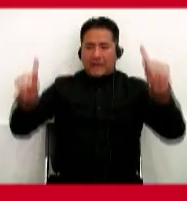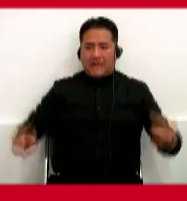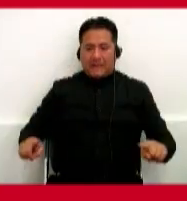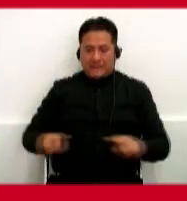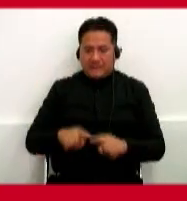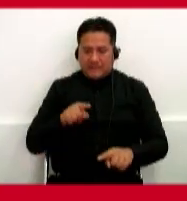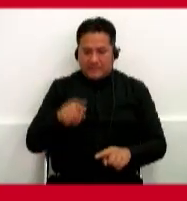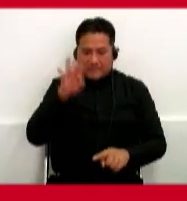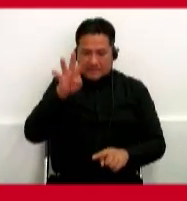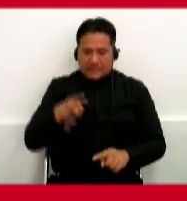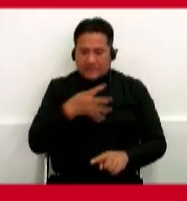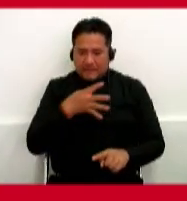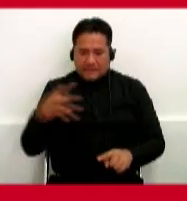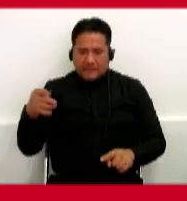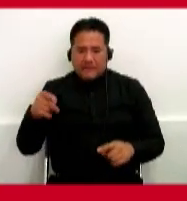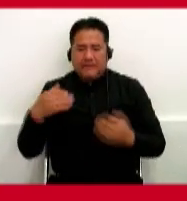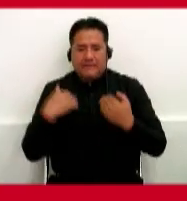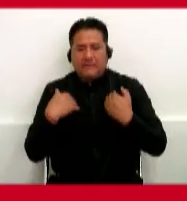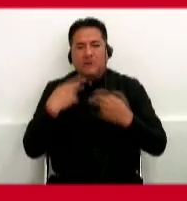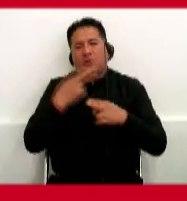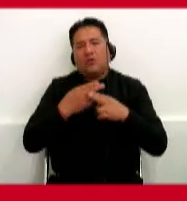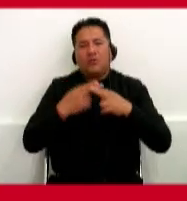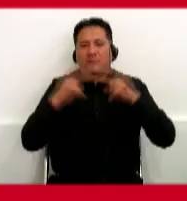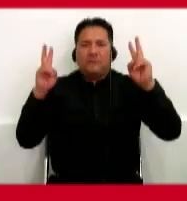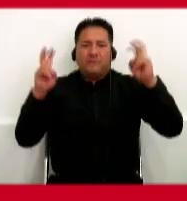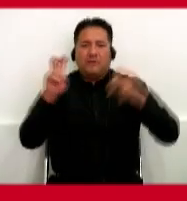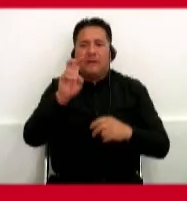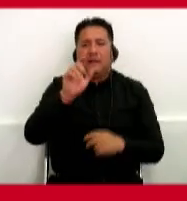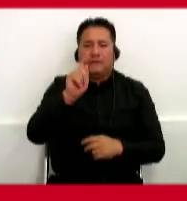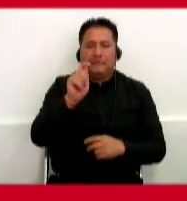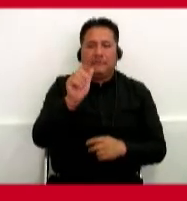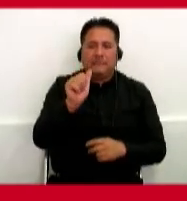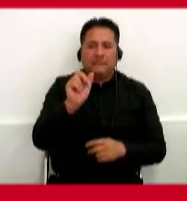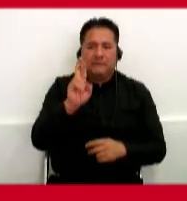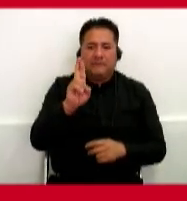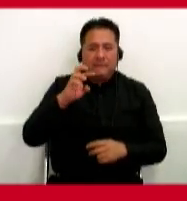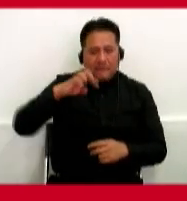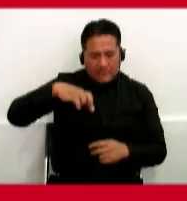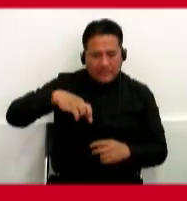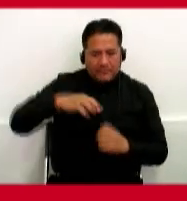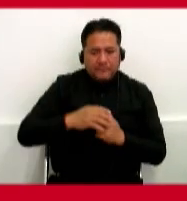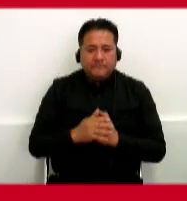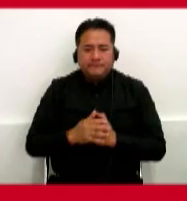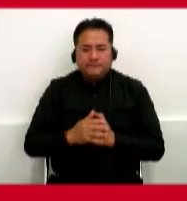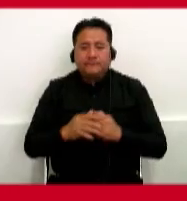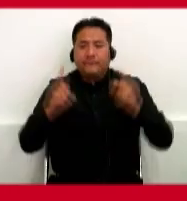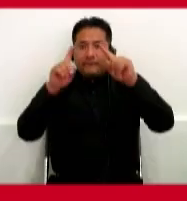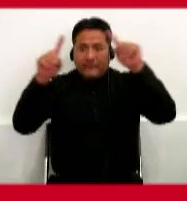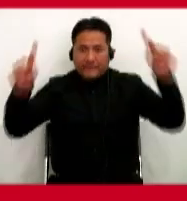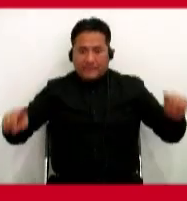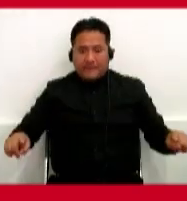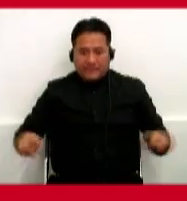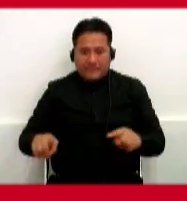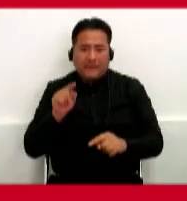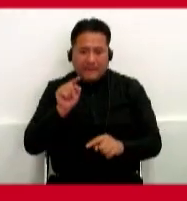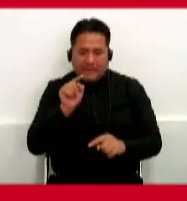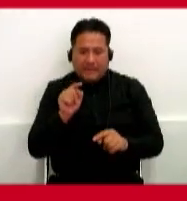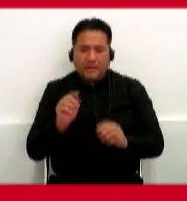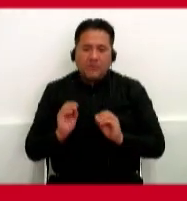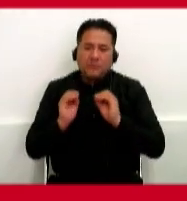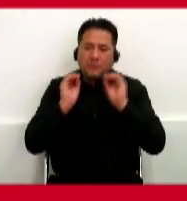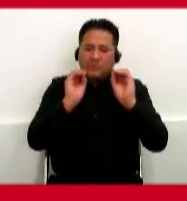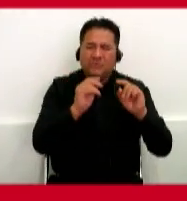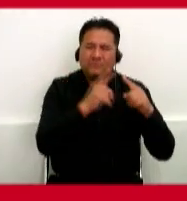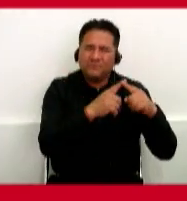el TARP que establecimos para el sistema de monitoreo con cables TDR, donde establecimos los distintos umbrales para